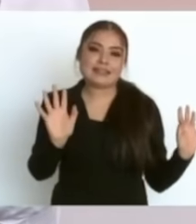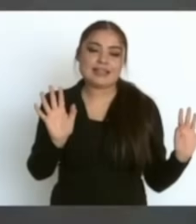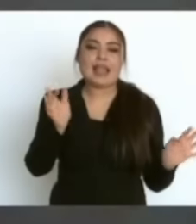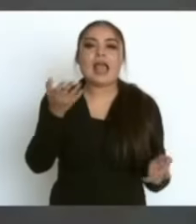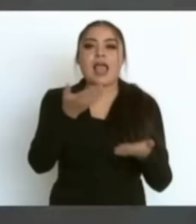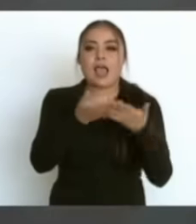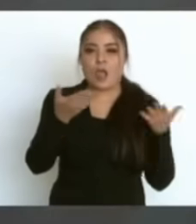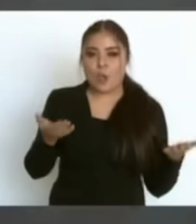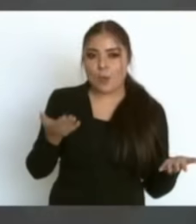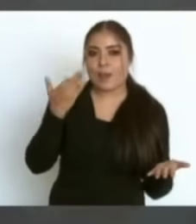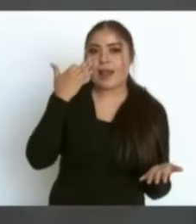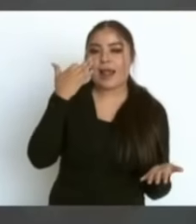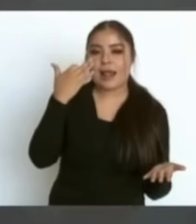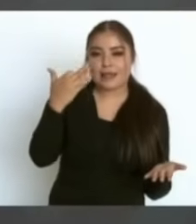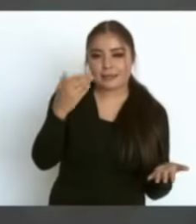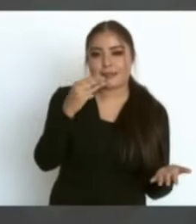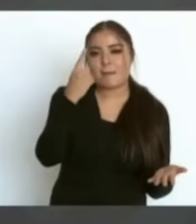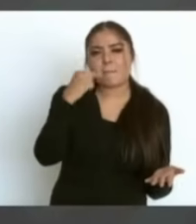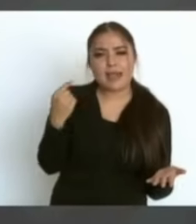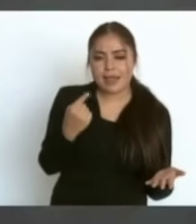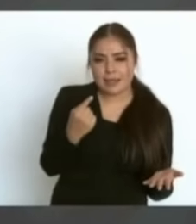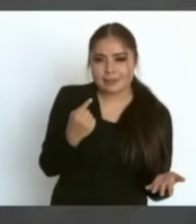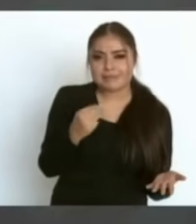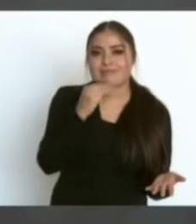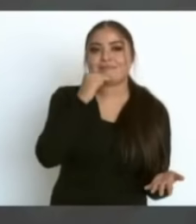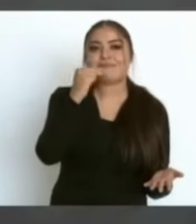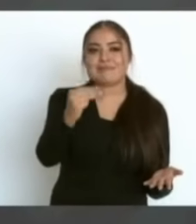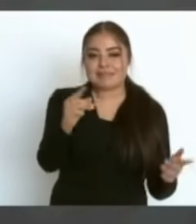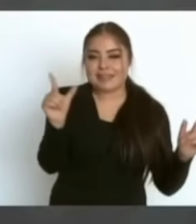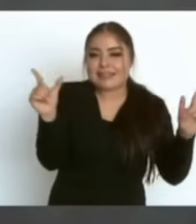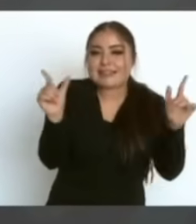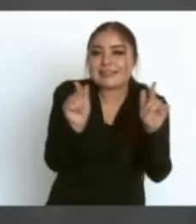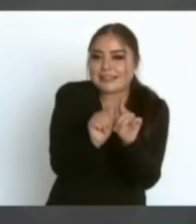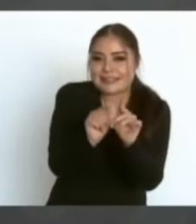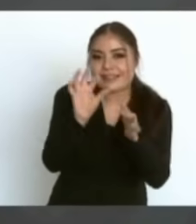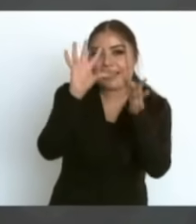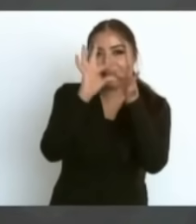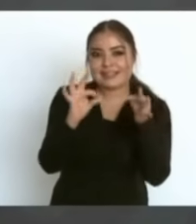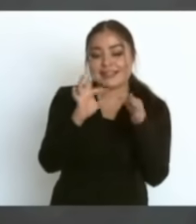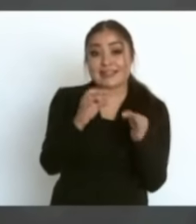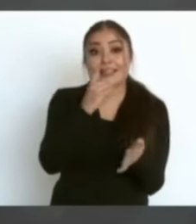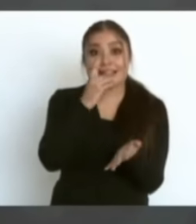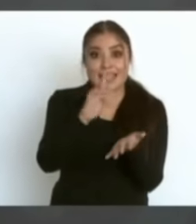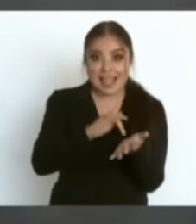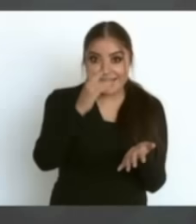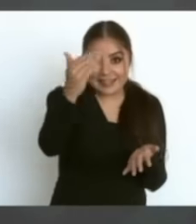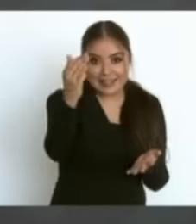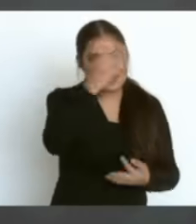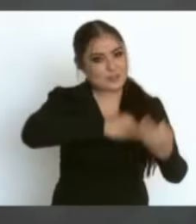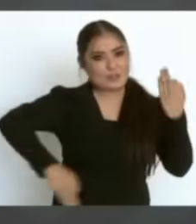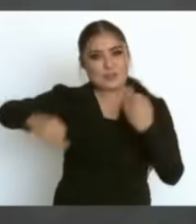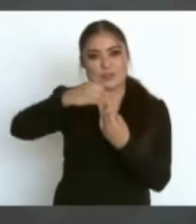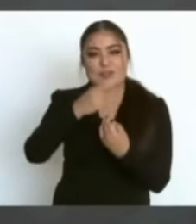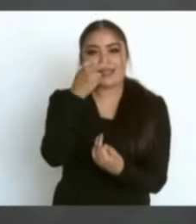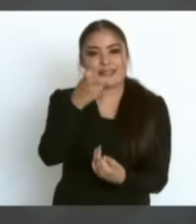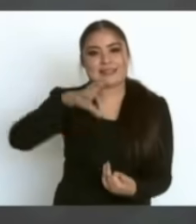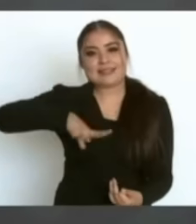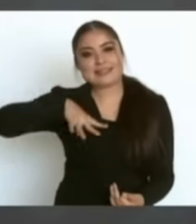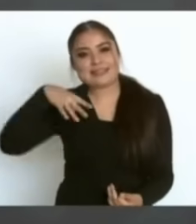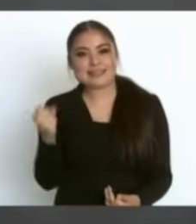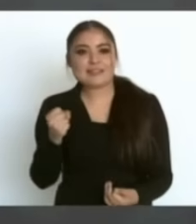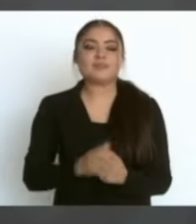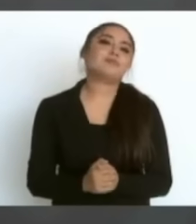tiempo para ser más específico agradecerles a todos por este esfuerzo